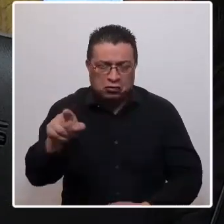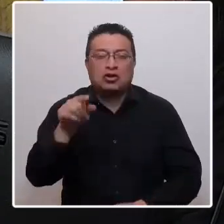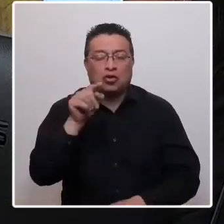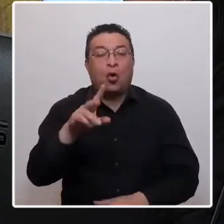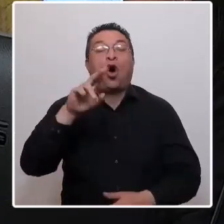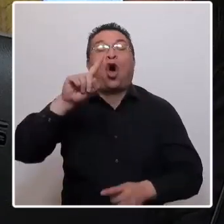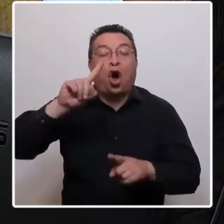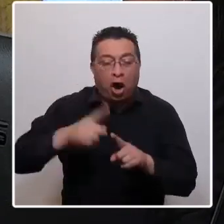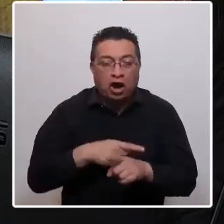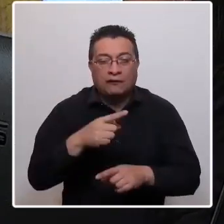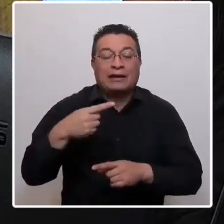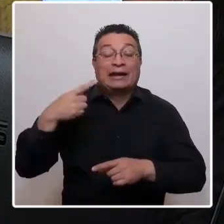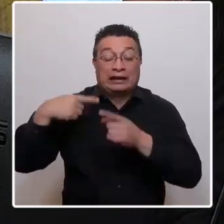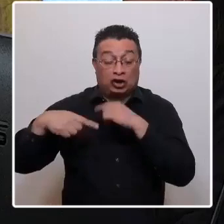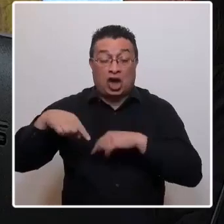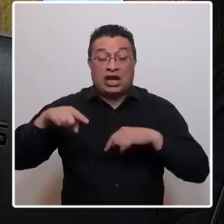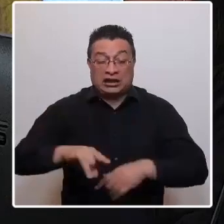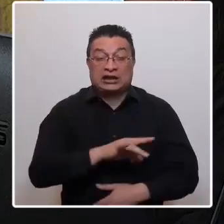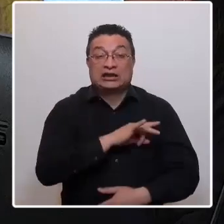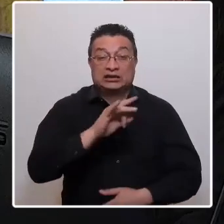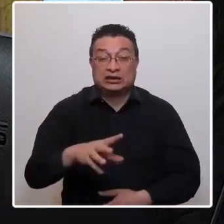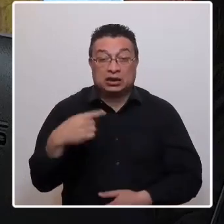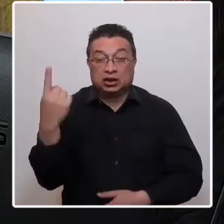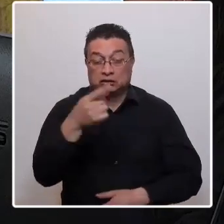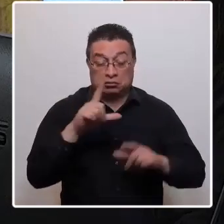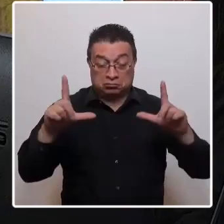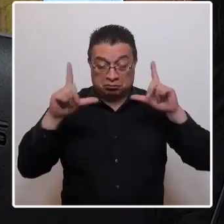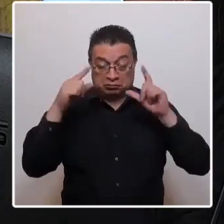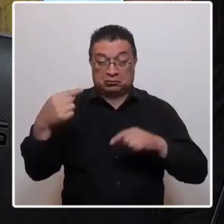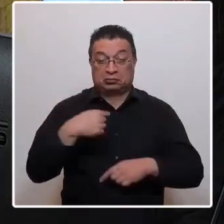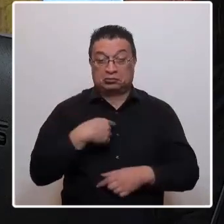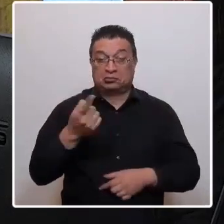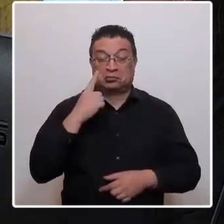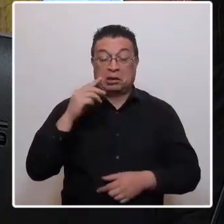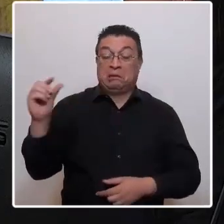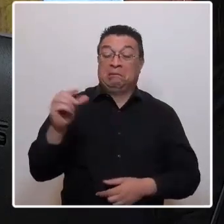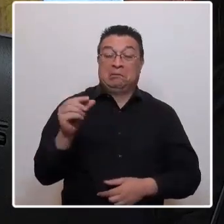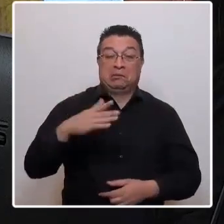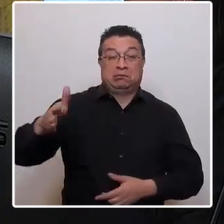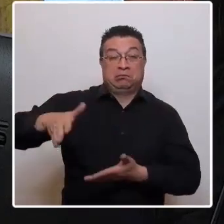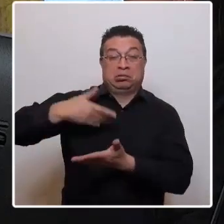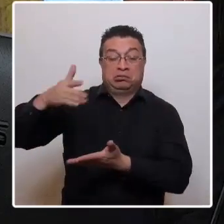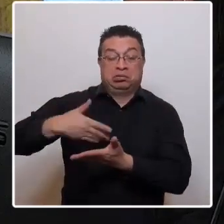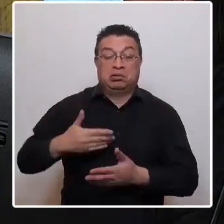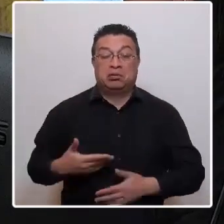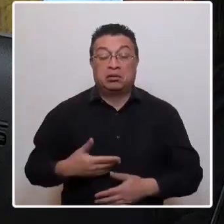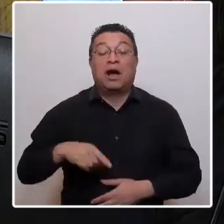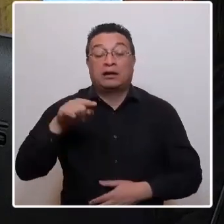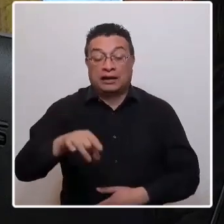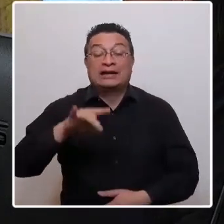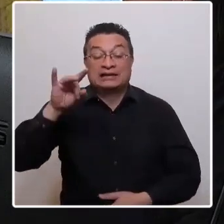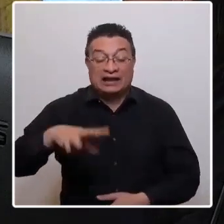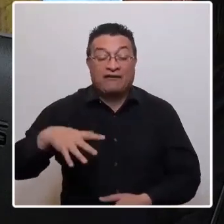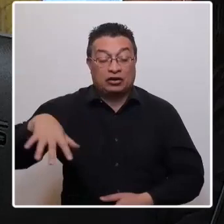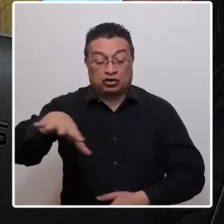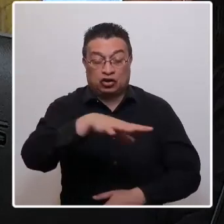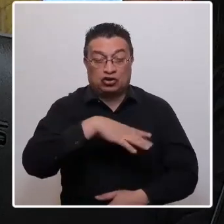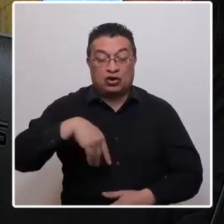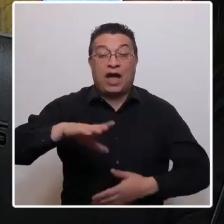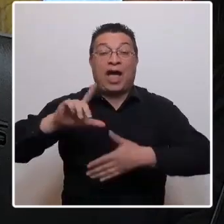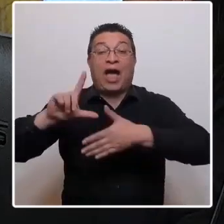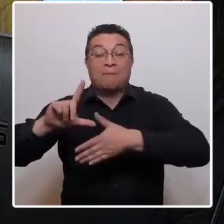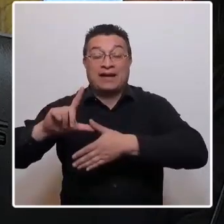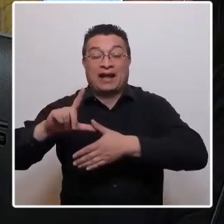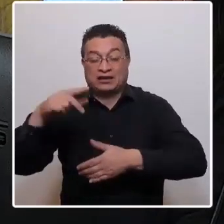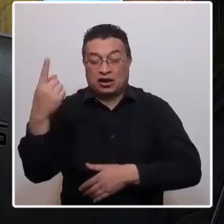más en la historia de este país somos considerados como incapaces relativos. O como se sabe ya en América Latina que la agenda